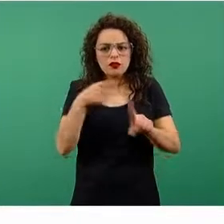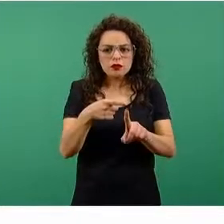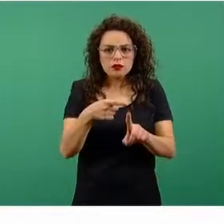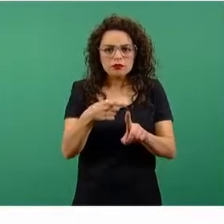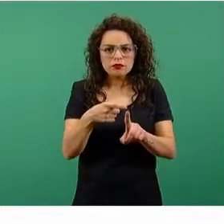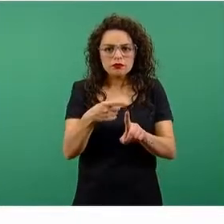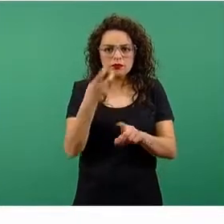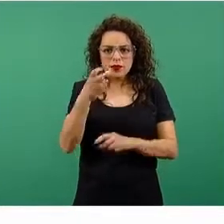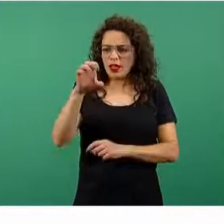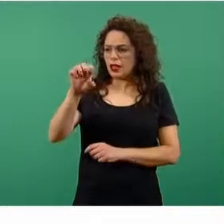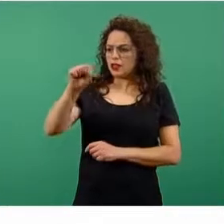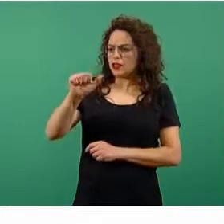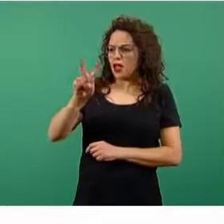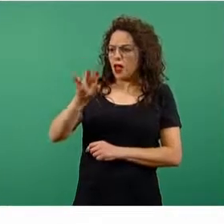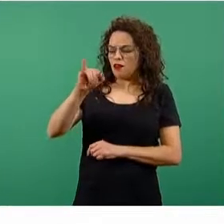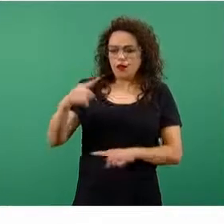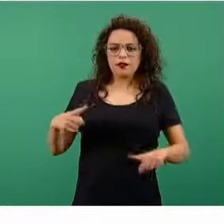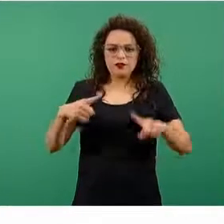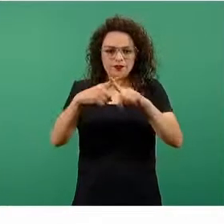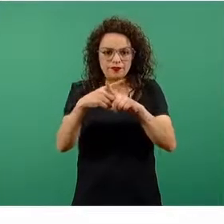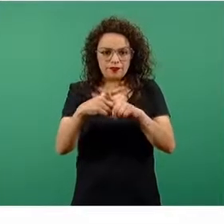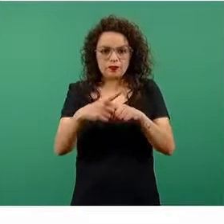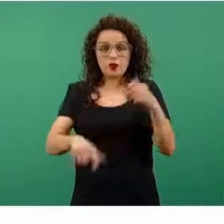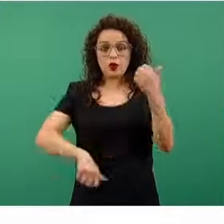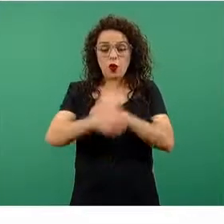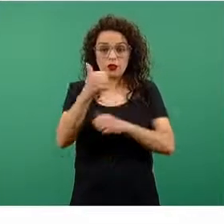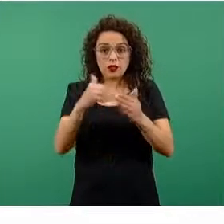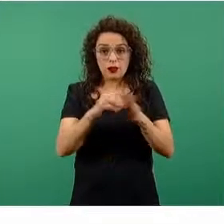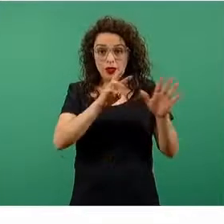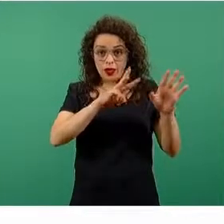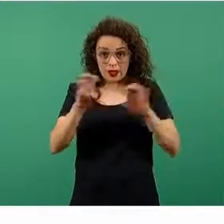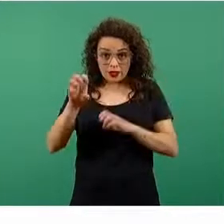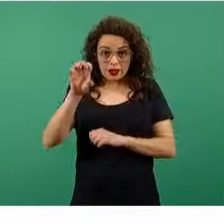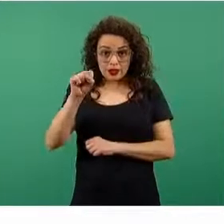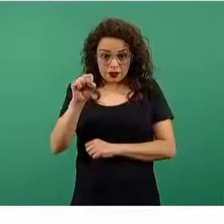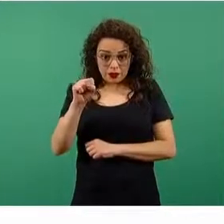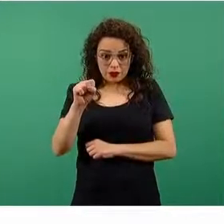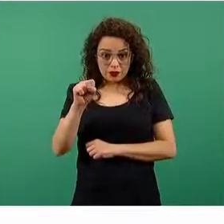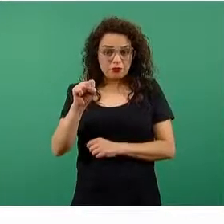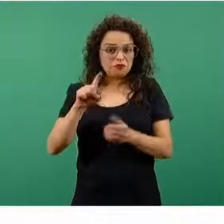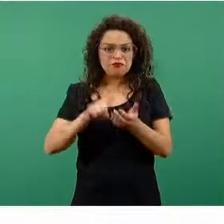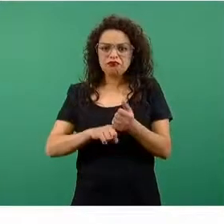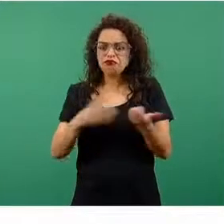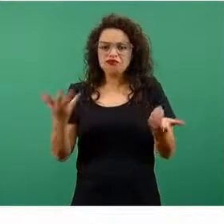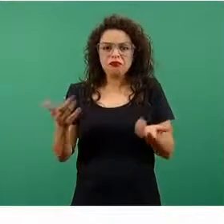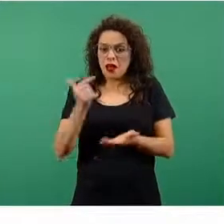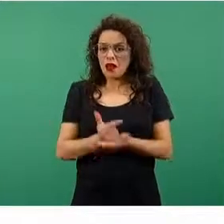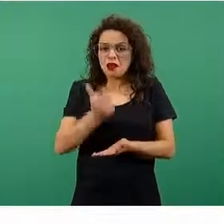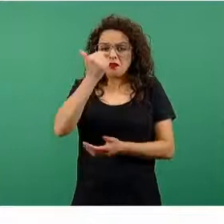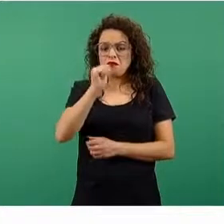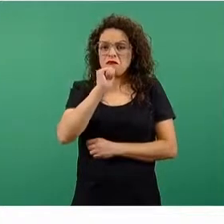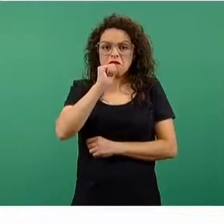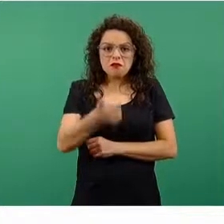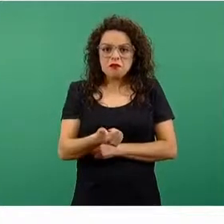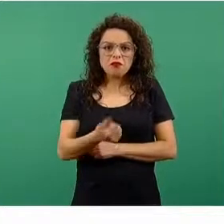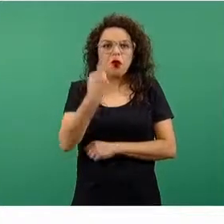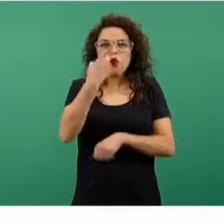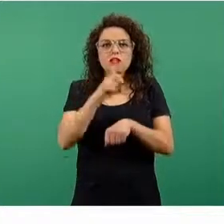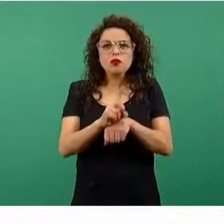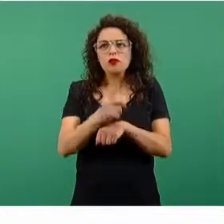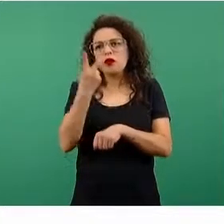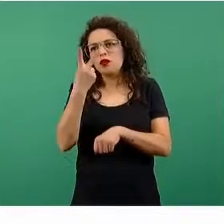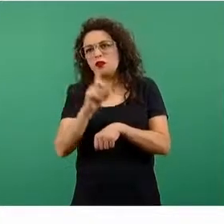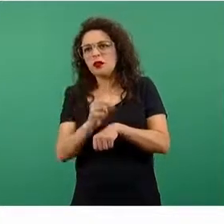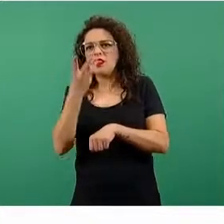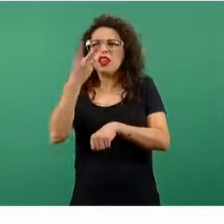de eventos, de los 11.360 eventos que se han registrado, son completamente intrascendentes, duran un día, 2, 3